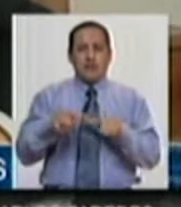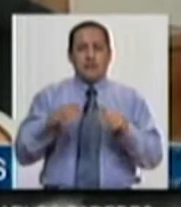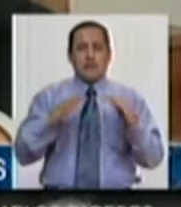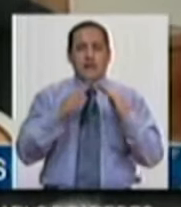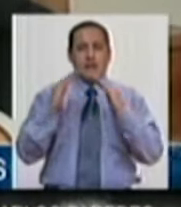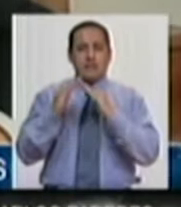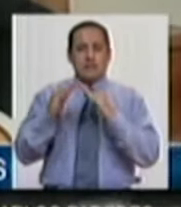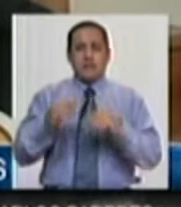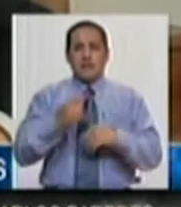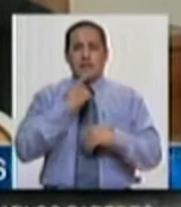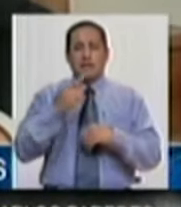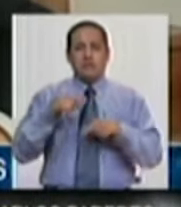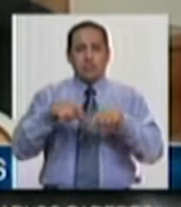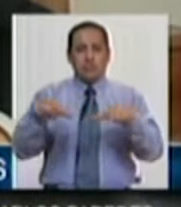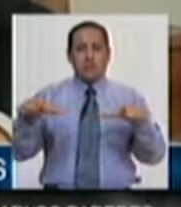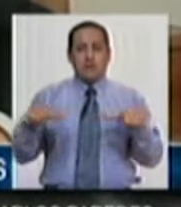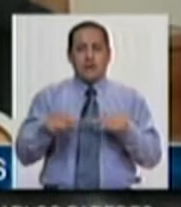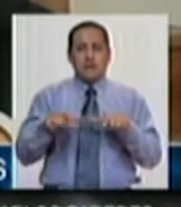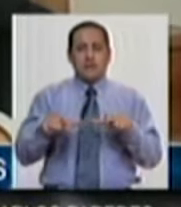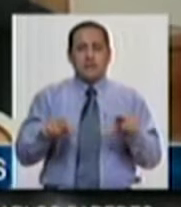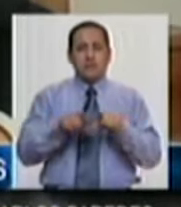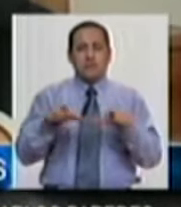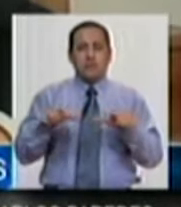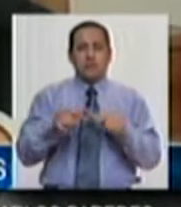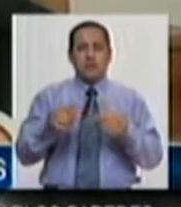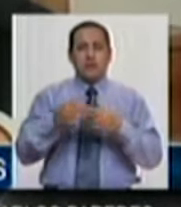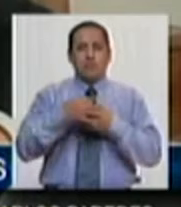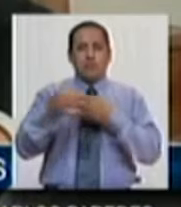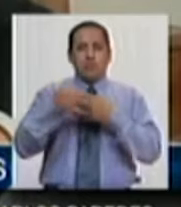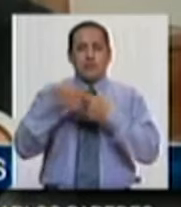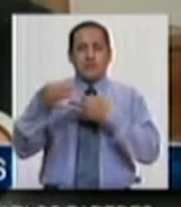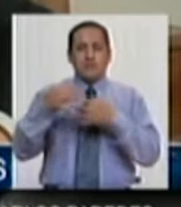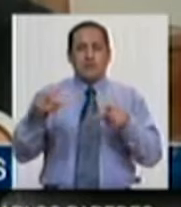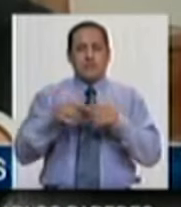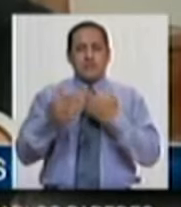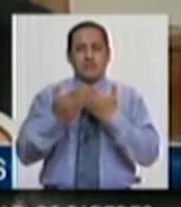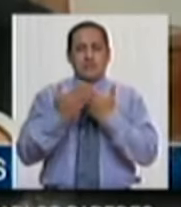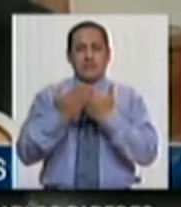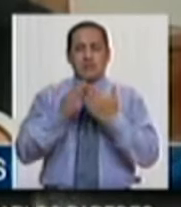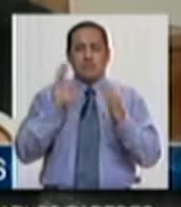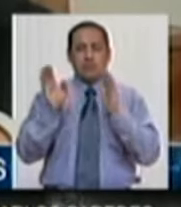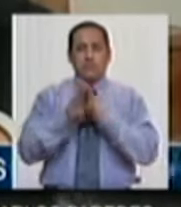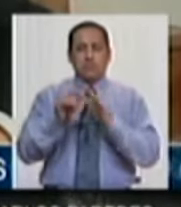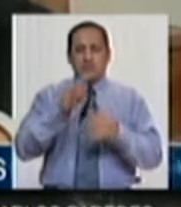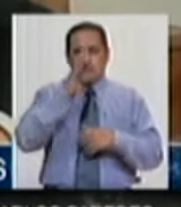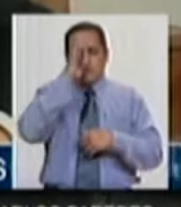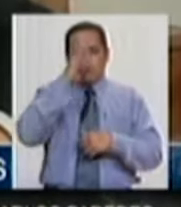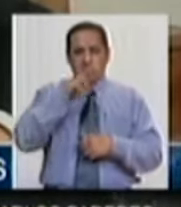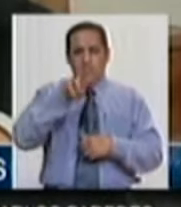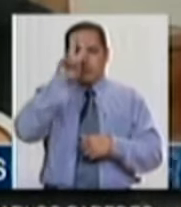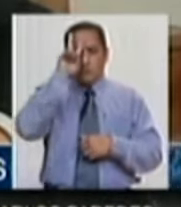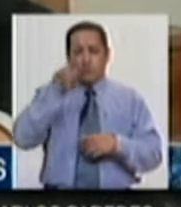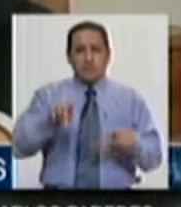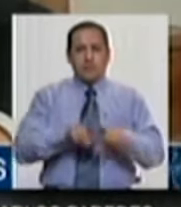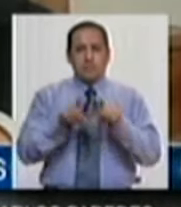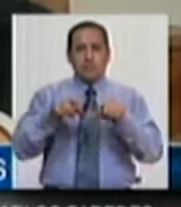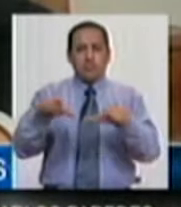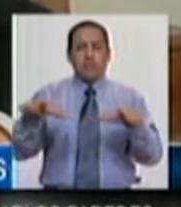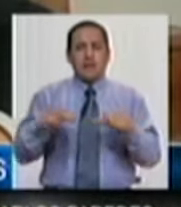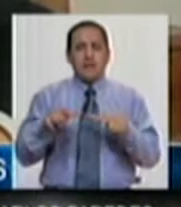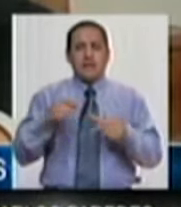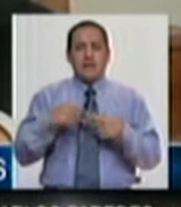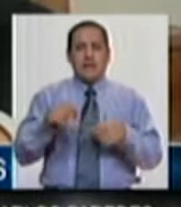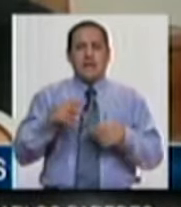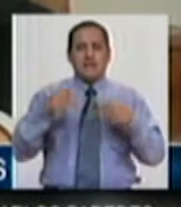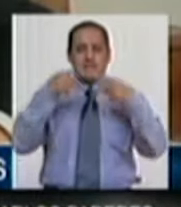¿no? Estos son sitios en la parte rural, sitios localizados en la sierra del Perú, sitios en la selva,